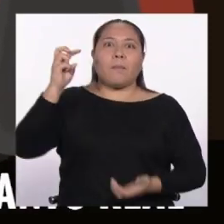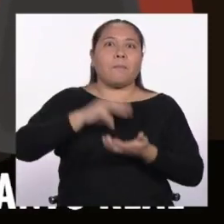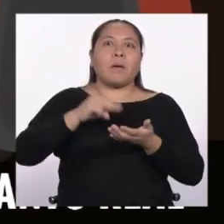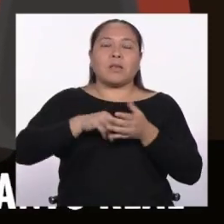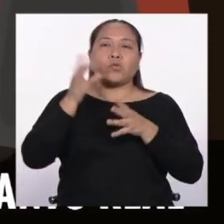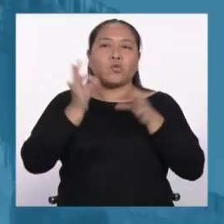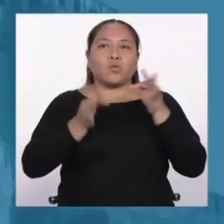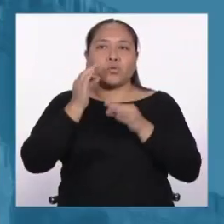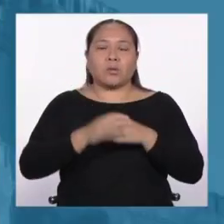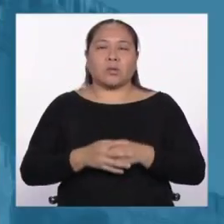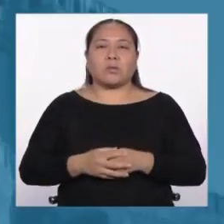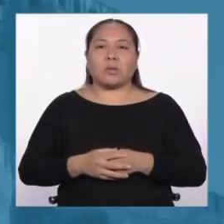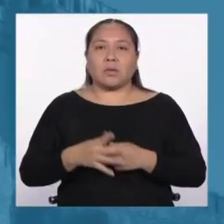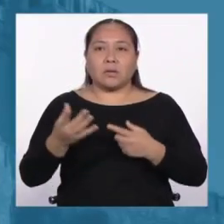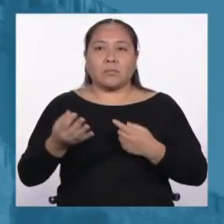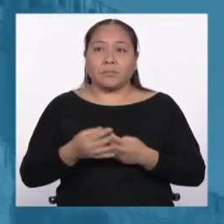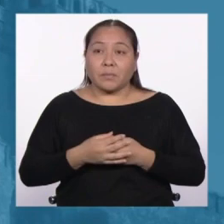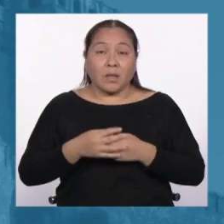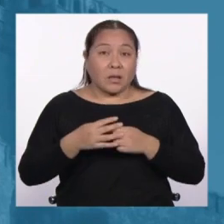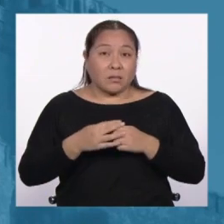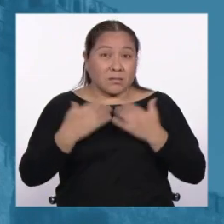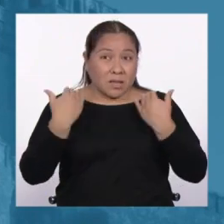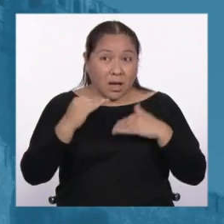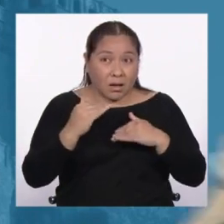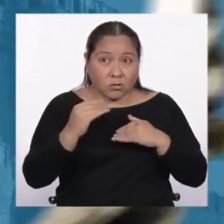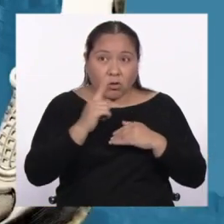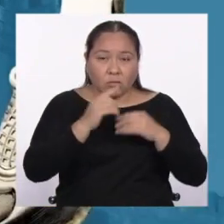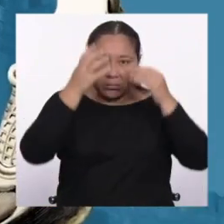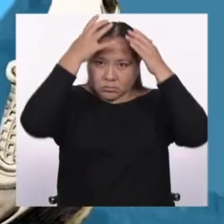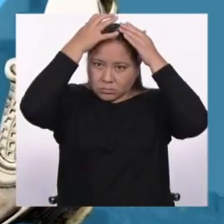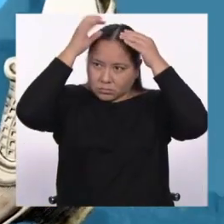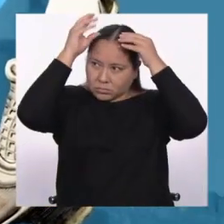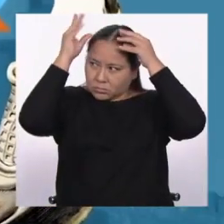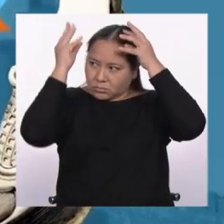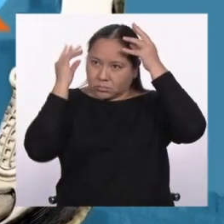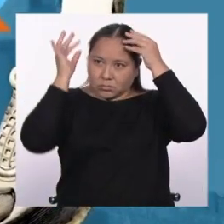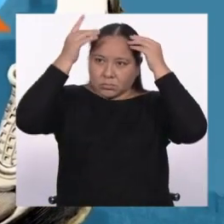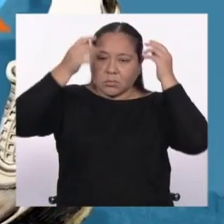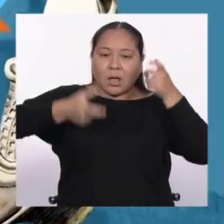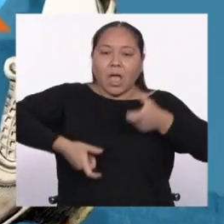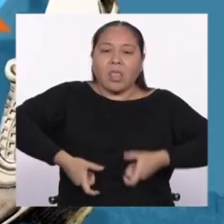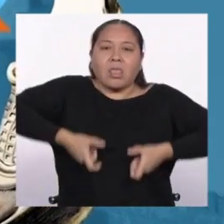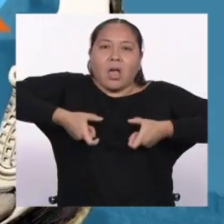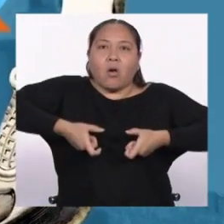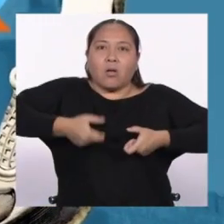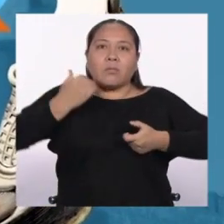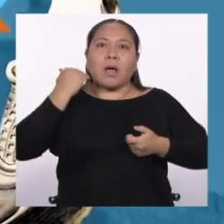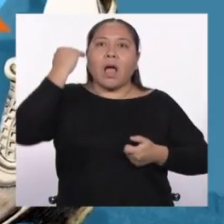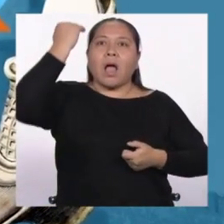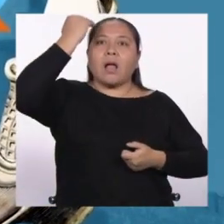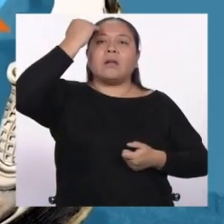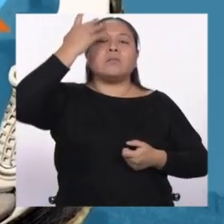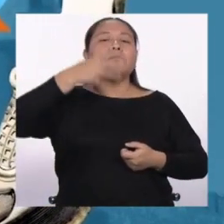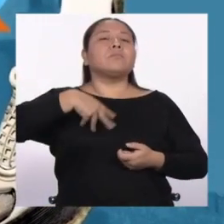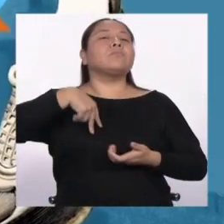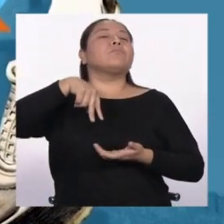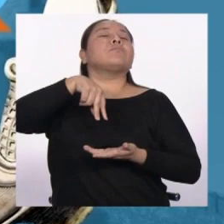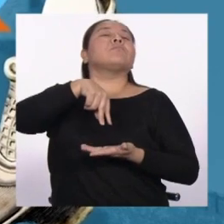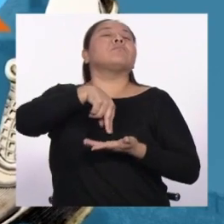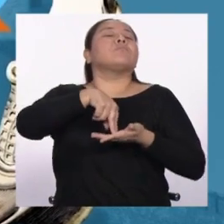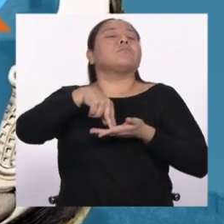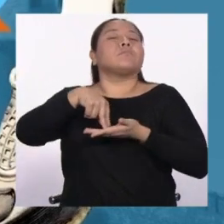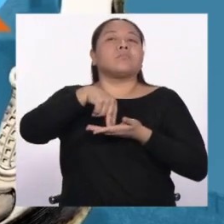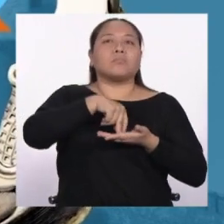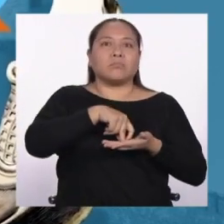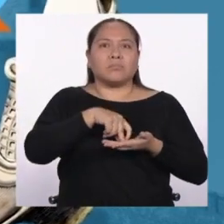manto real. Pero eso no era todo, porque también se ponían peluquines y tacones para aumentar su altura y elegancia.